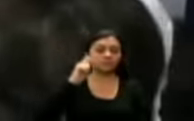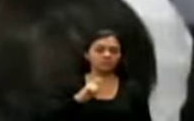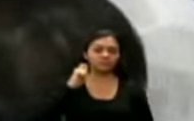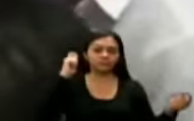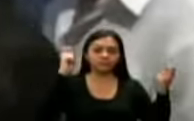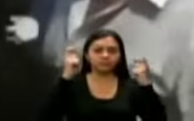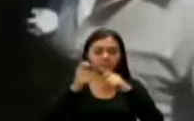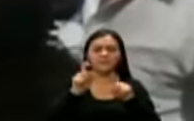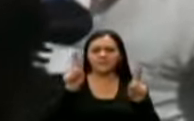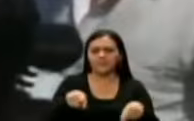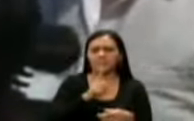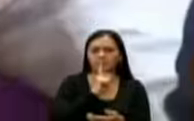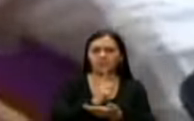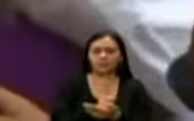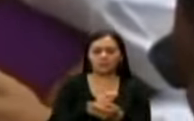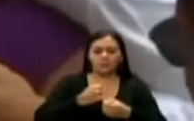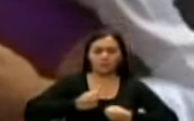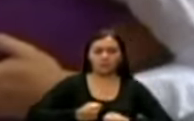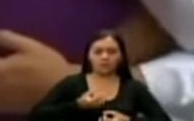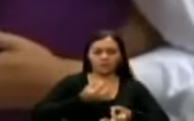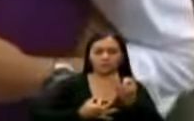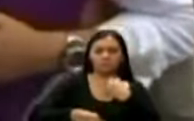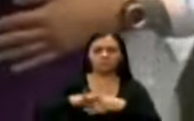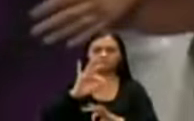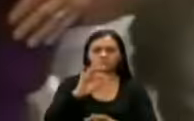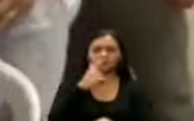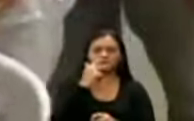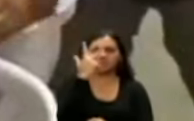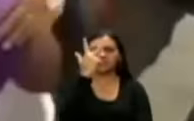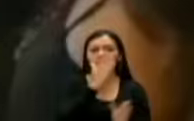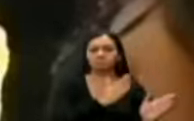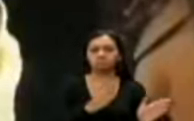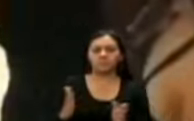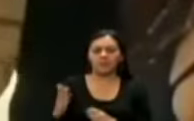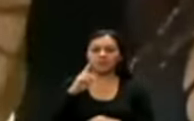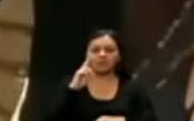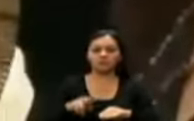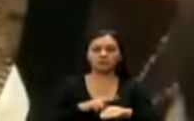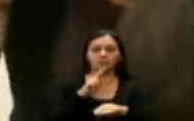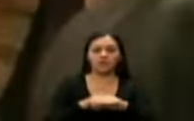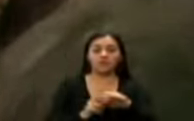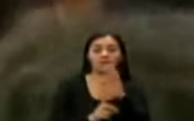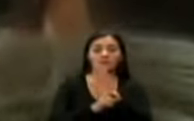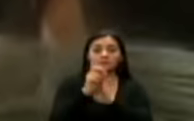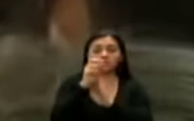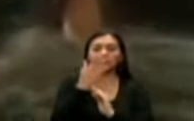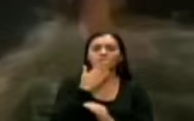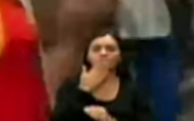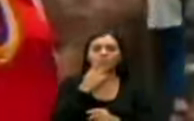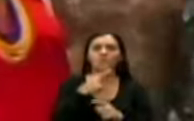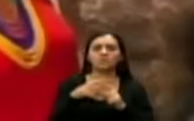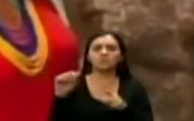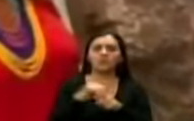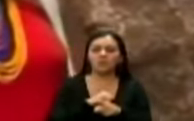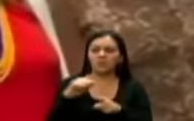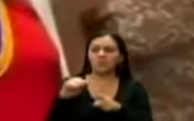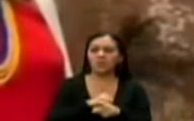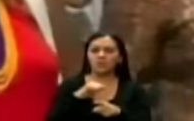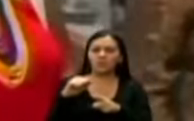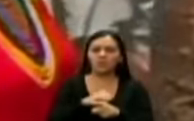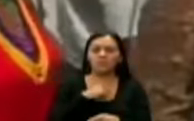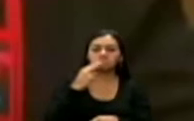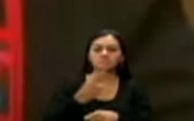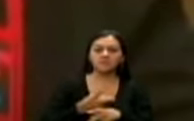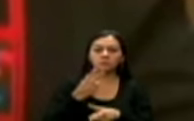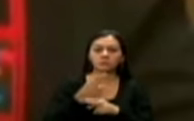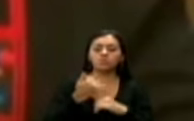sí han cambiado las relaciones de poder, mediante 3 planes nacionales de desarrollo que rompieron con el dogma neoliberal. Se estructuró